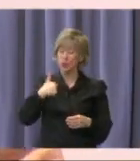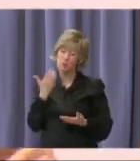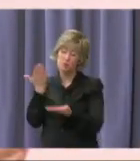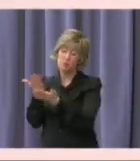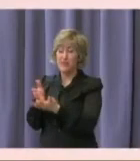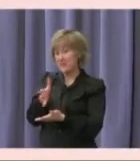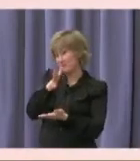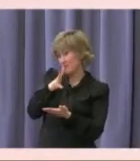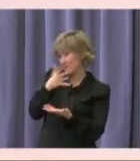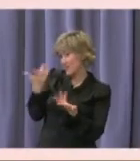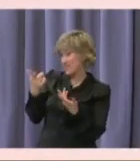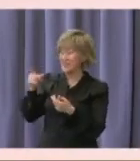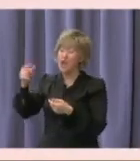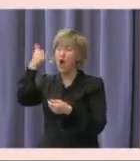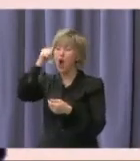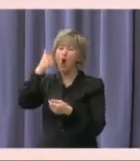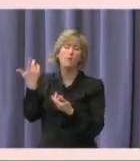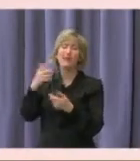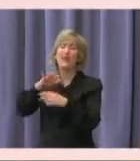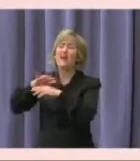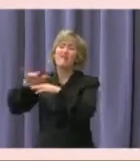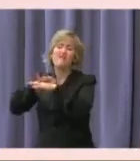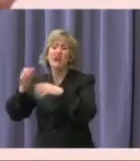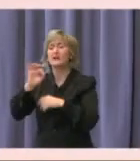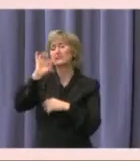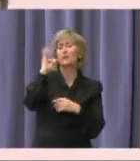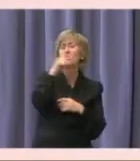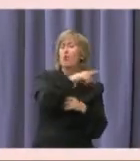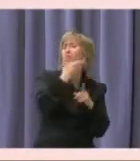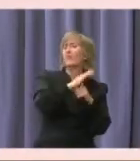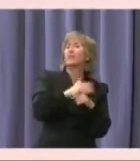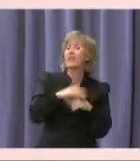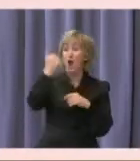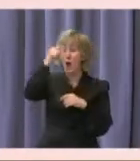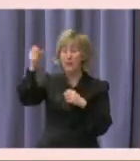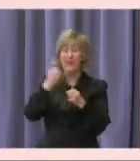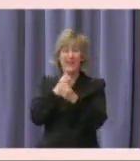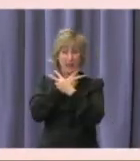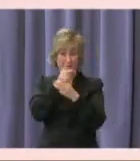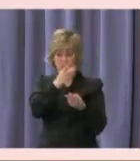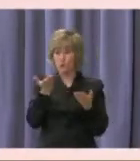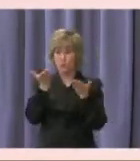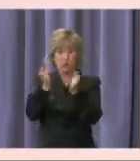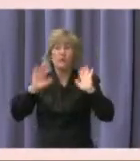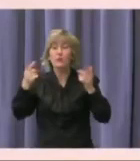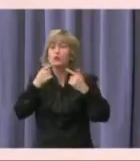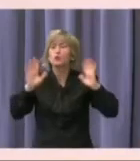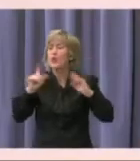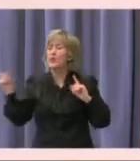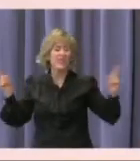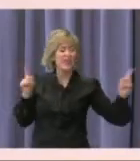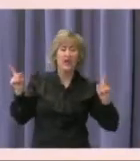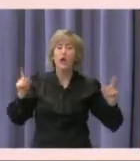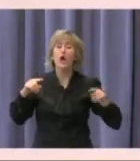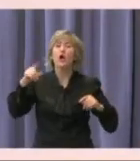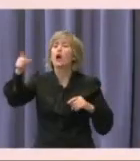y la chica pide la cerveza, el camarero, ¿a quién le pone la cerveza? Sistemáticamente al chico. Eso es